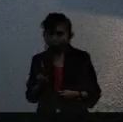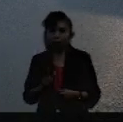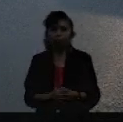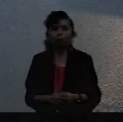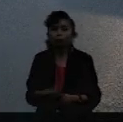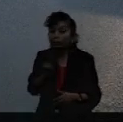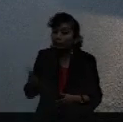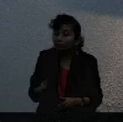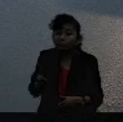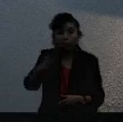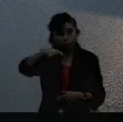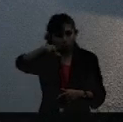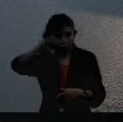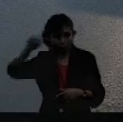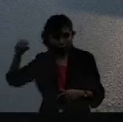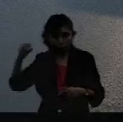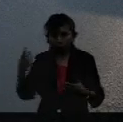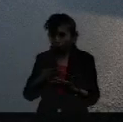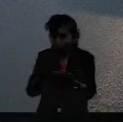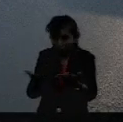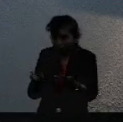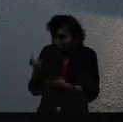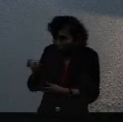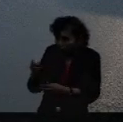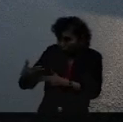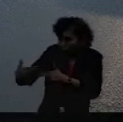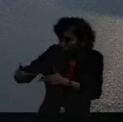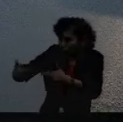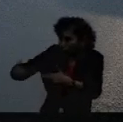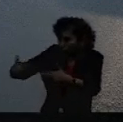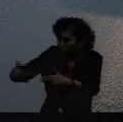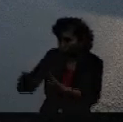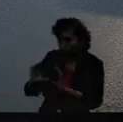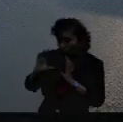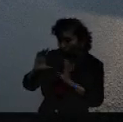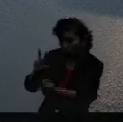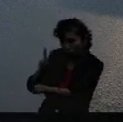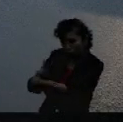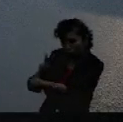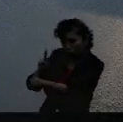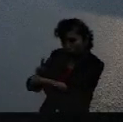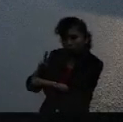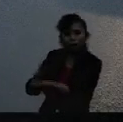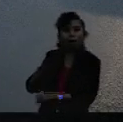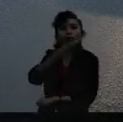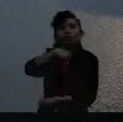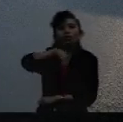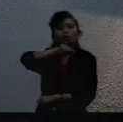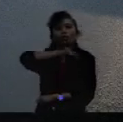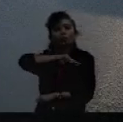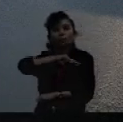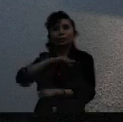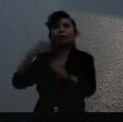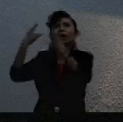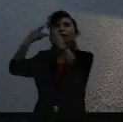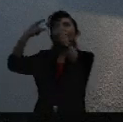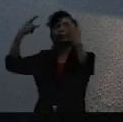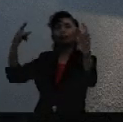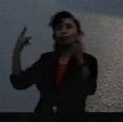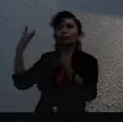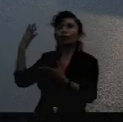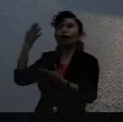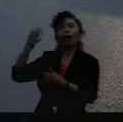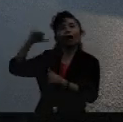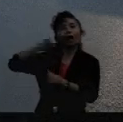pueblo quintanarroense que son Los herederos y Los Guardianes de nuestra memoria colectiva de nuestra maravillosa historia